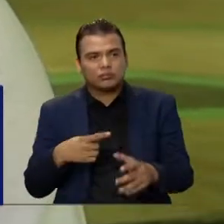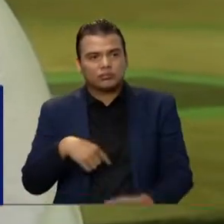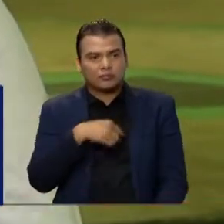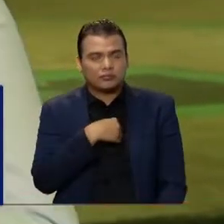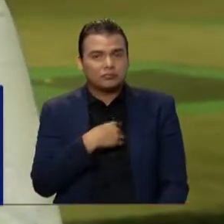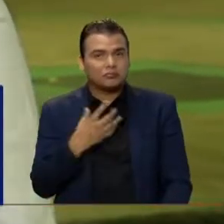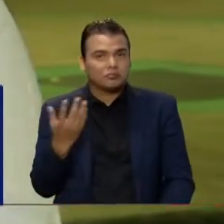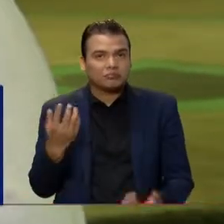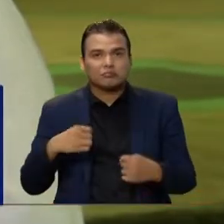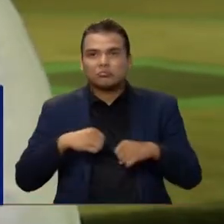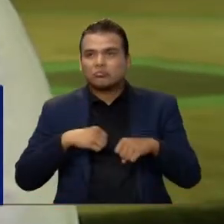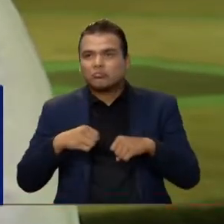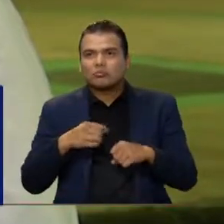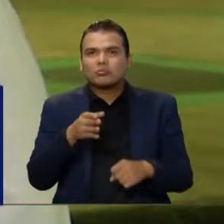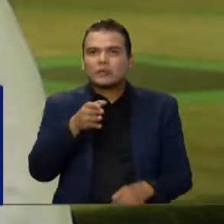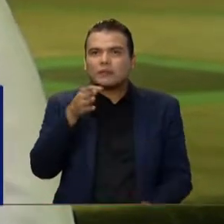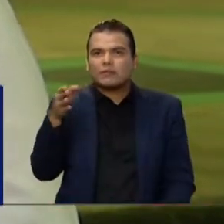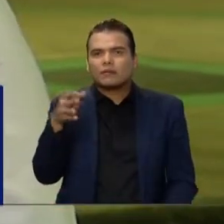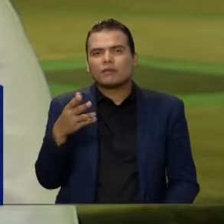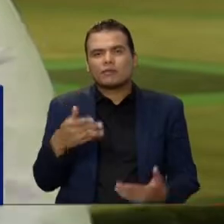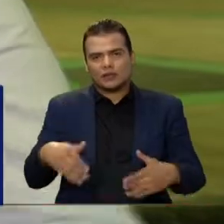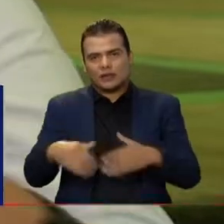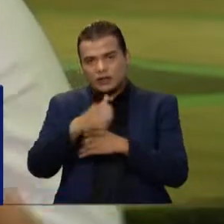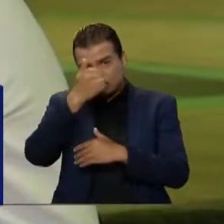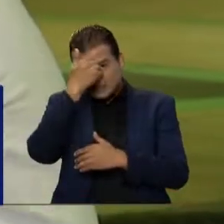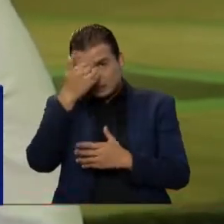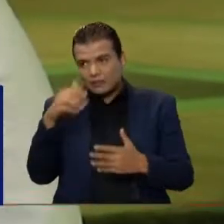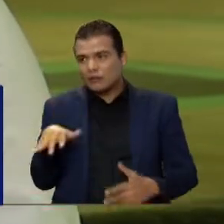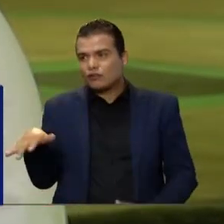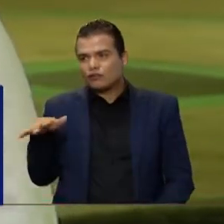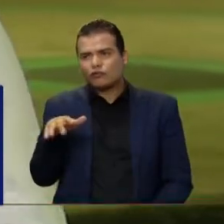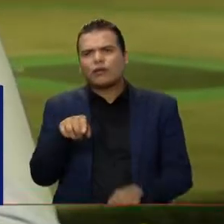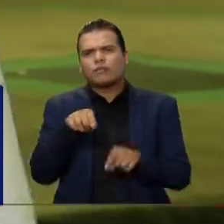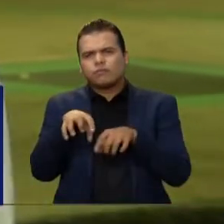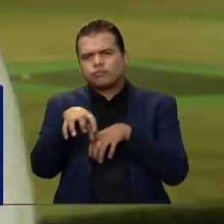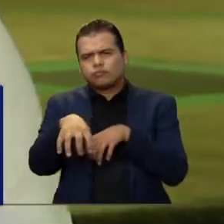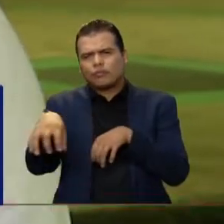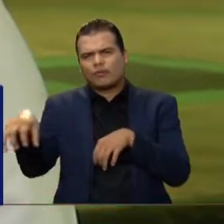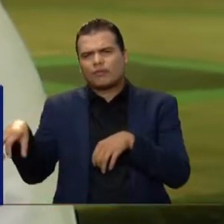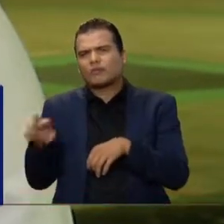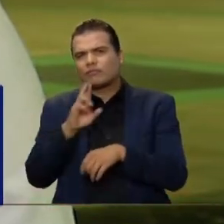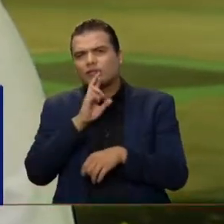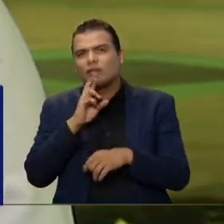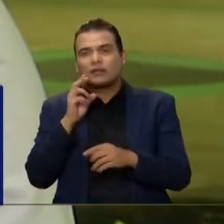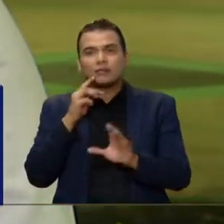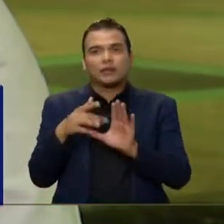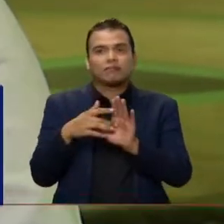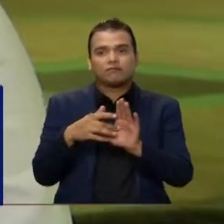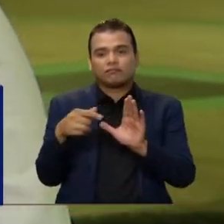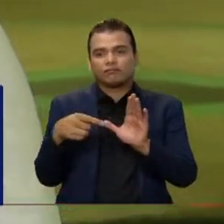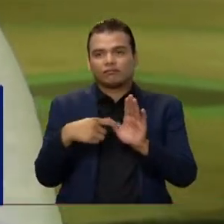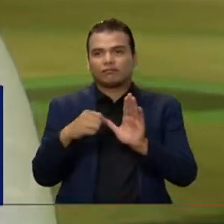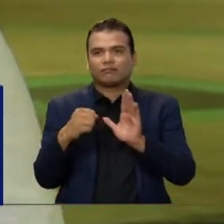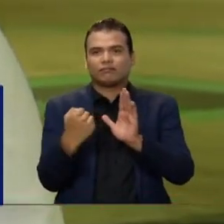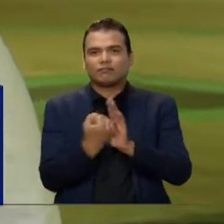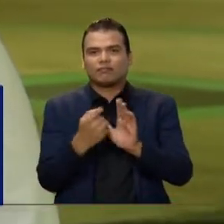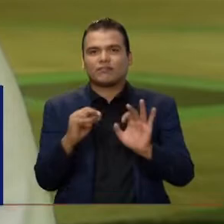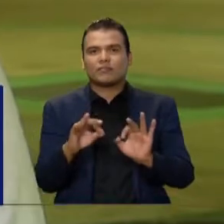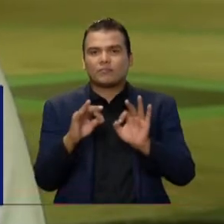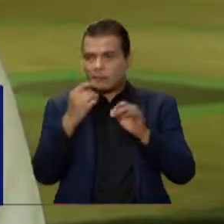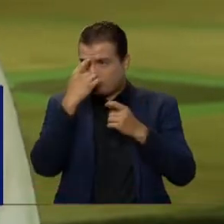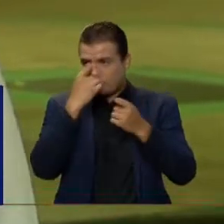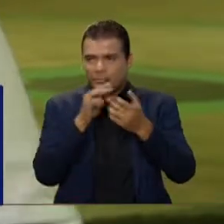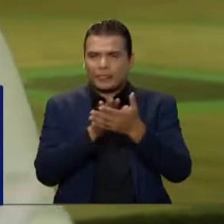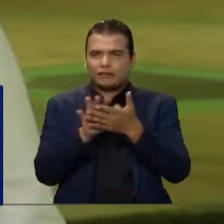viales de la ciudad, pero también estamos llegando a las principales zonas comerciales, a las zonas gourmet. Estamos socializando la estrategia de sello calidoso y también contándole un poco